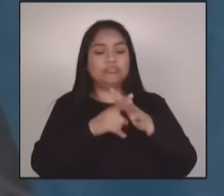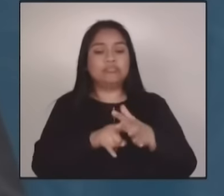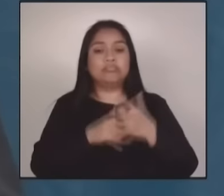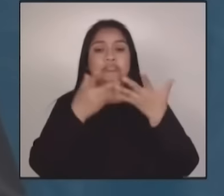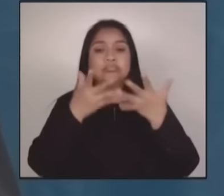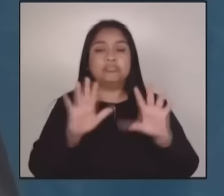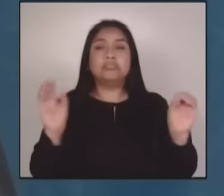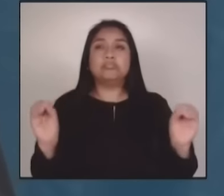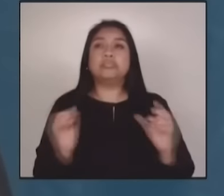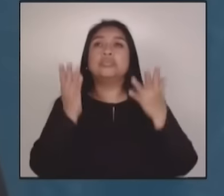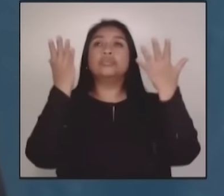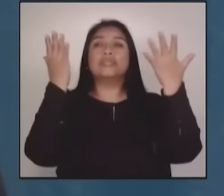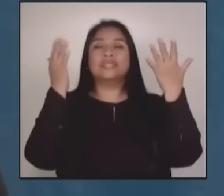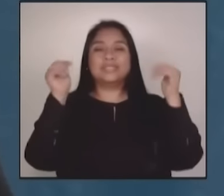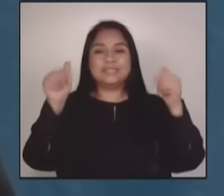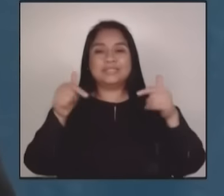Guatemala,